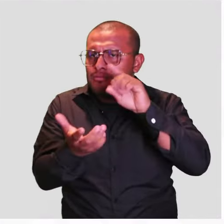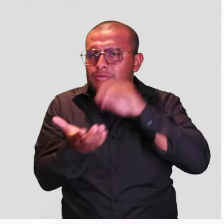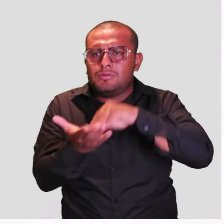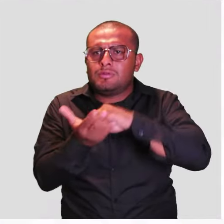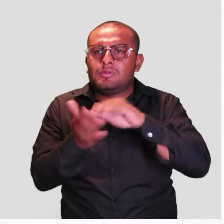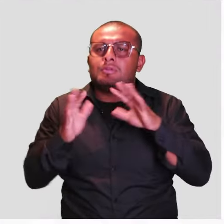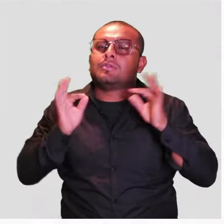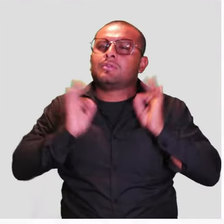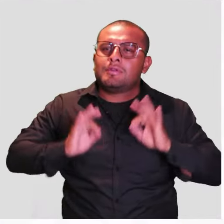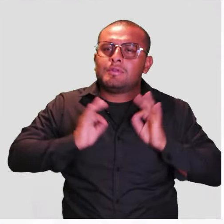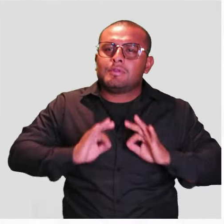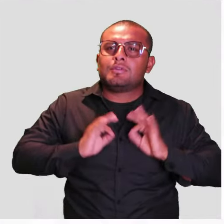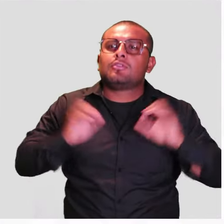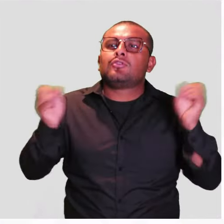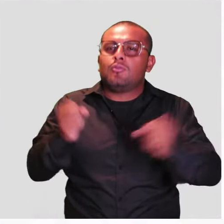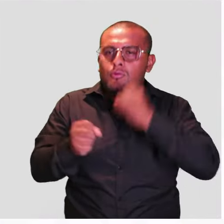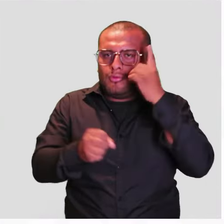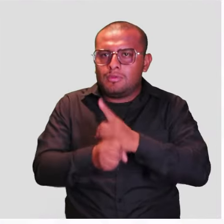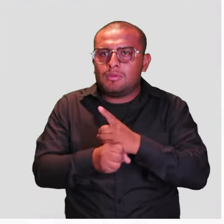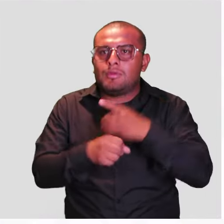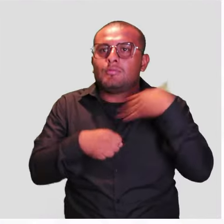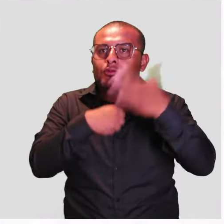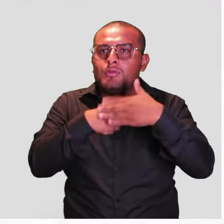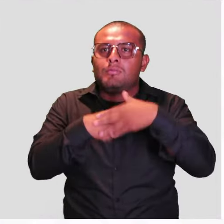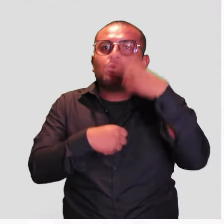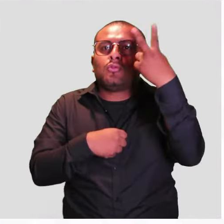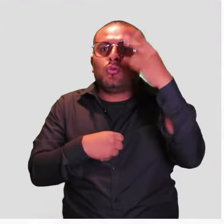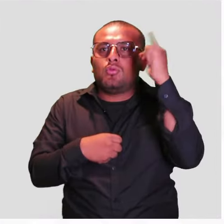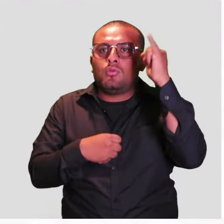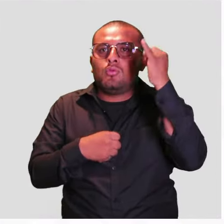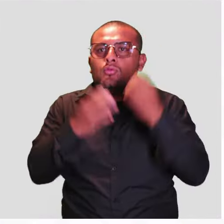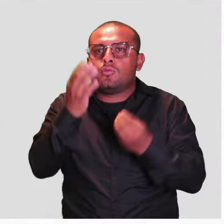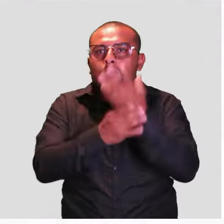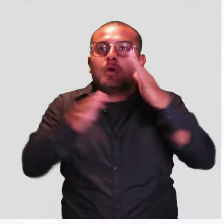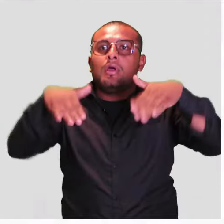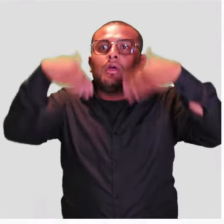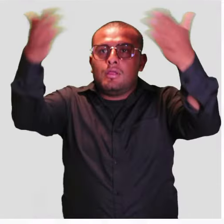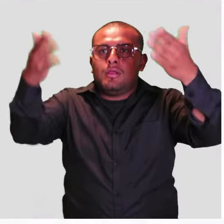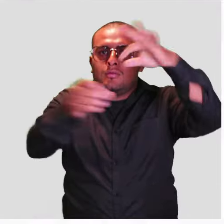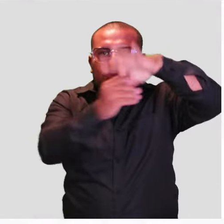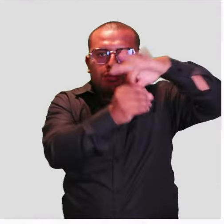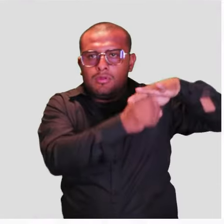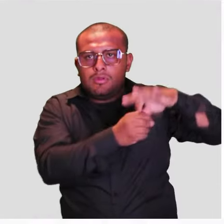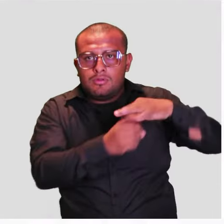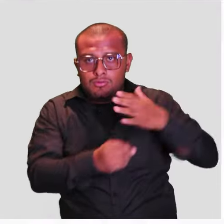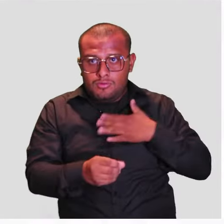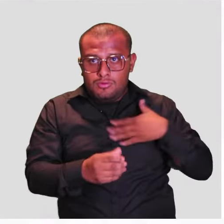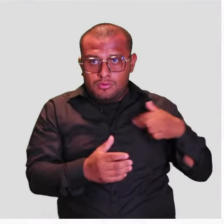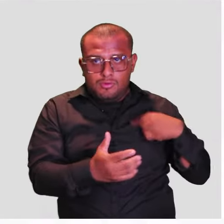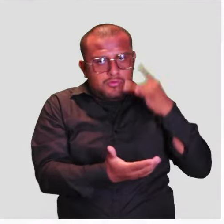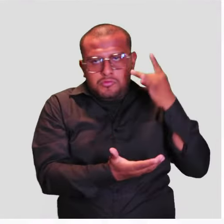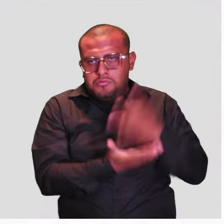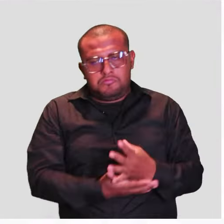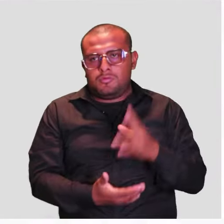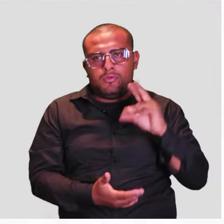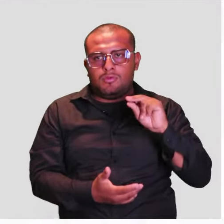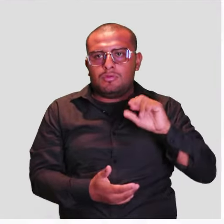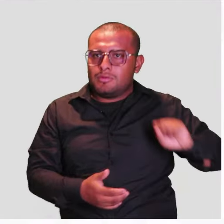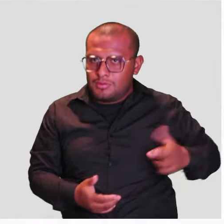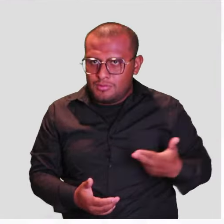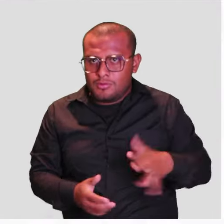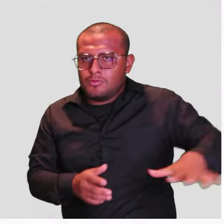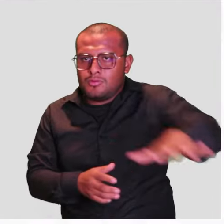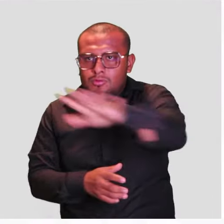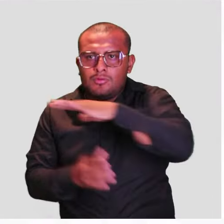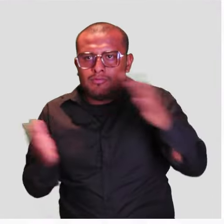de oportunidades. Este 2 de junio tenemos que salir a votar no solo por un servidor, sino para que San Juan siga siendo el